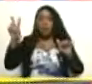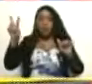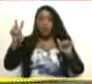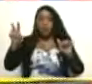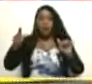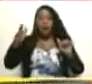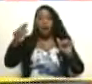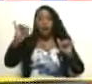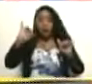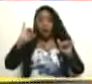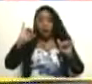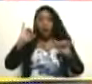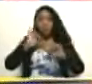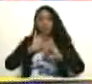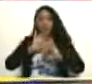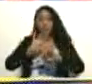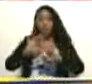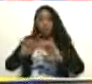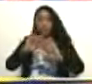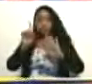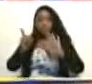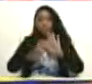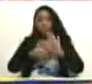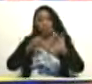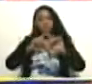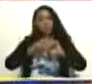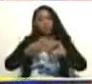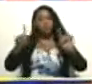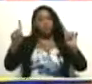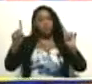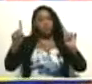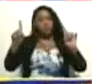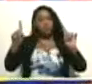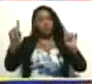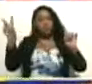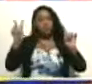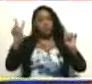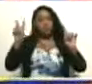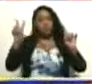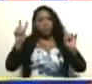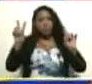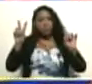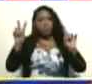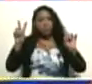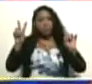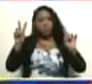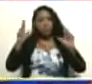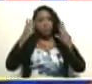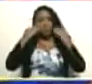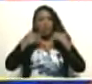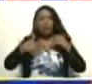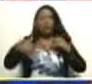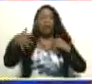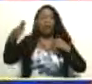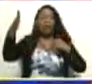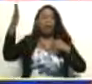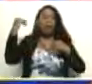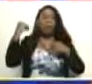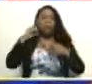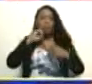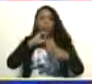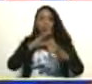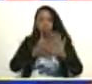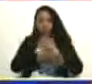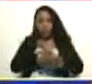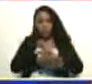tiene un tono completamente distinto al que los venezolanos habían experimentado en el pasado.